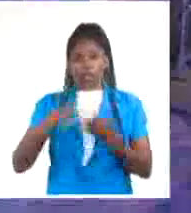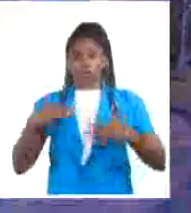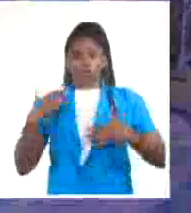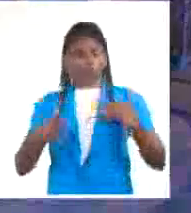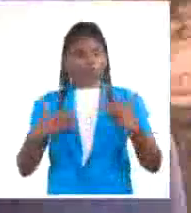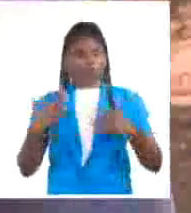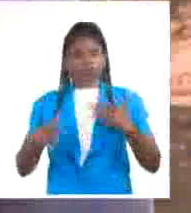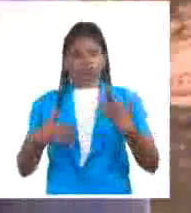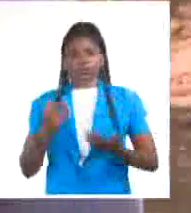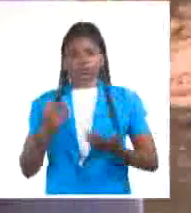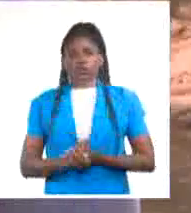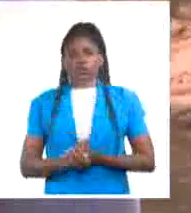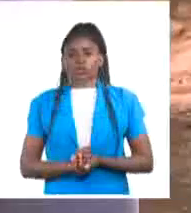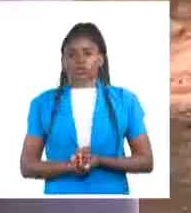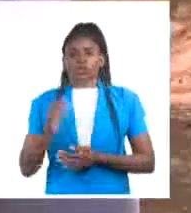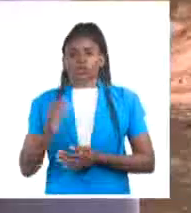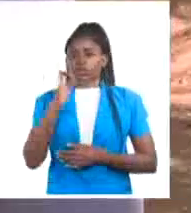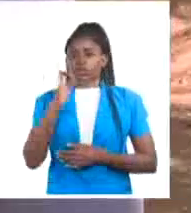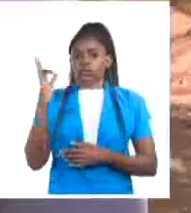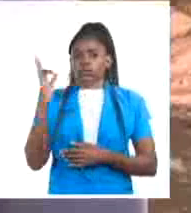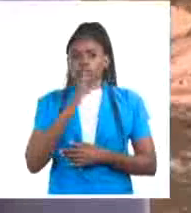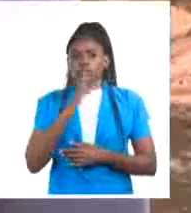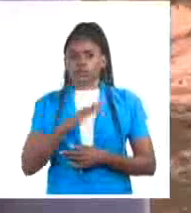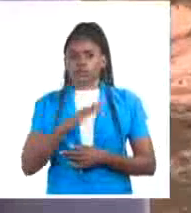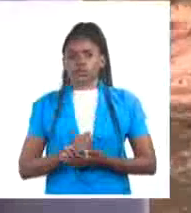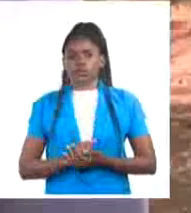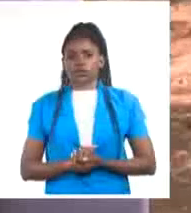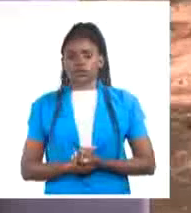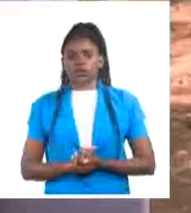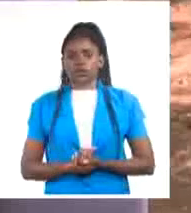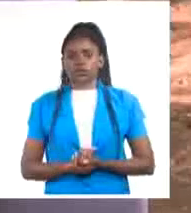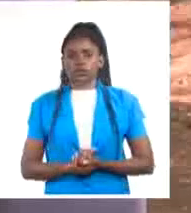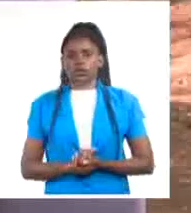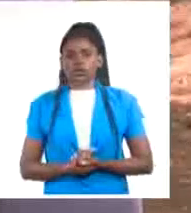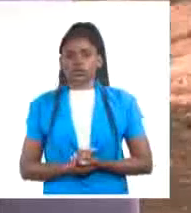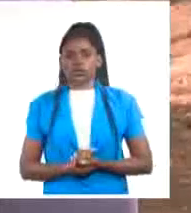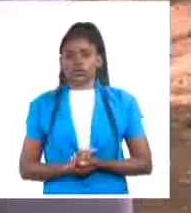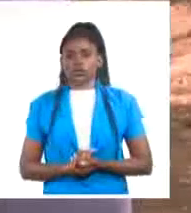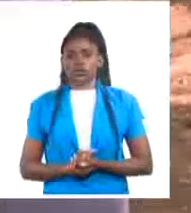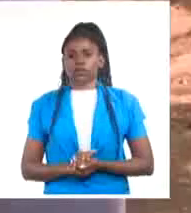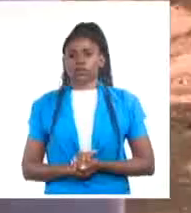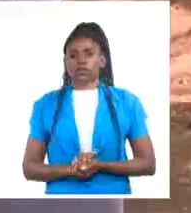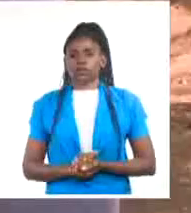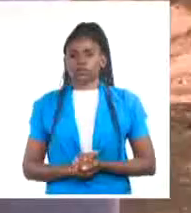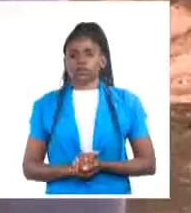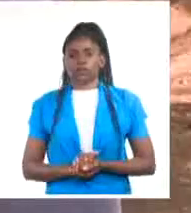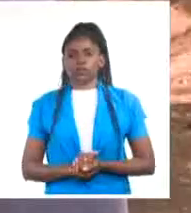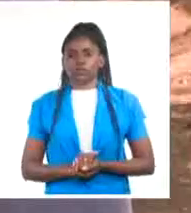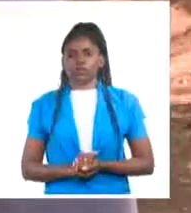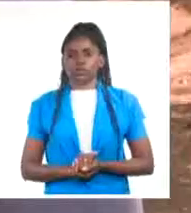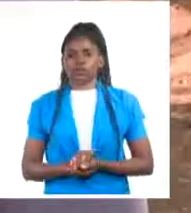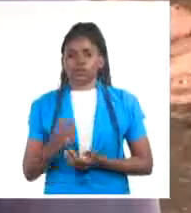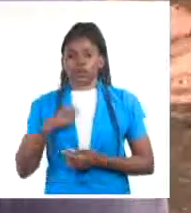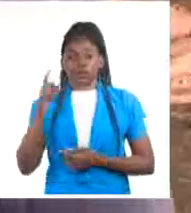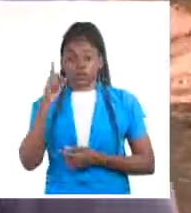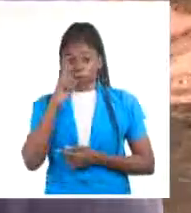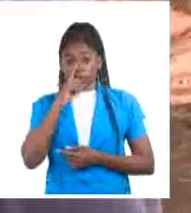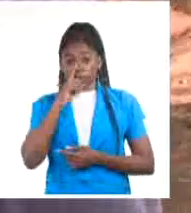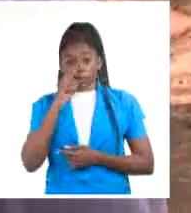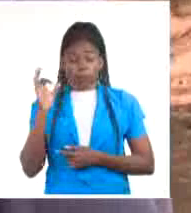llevo aquí desde el 21 que llegamos, y no lo creemos. Terminamos el festival y todavía voy a estar